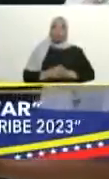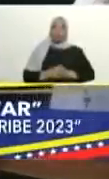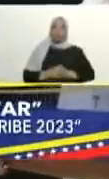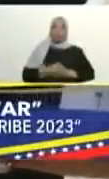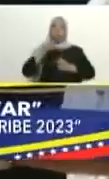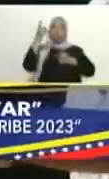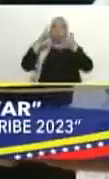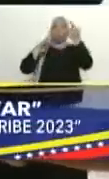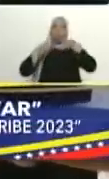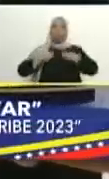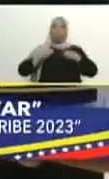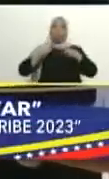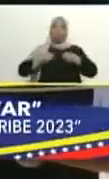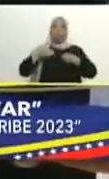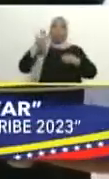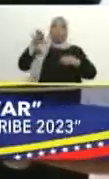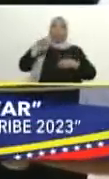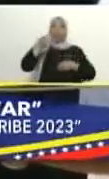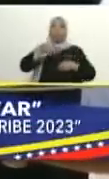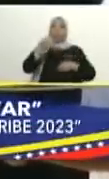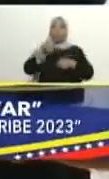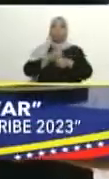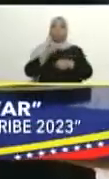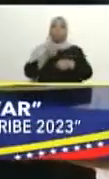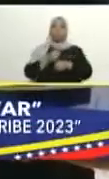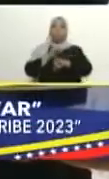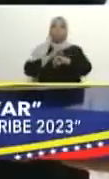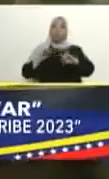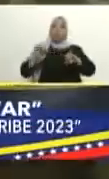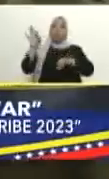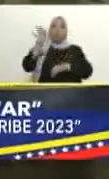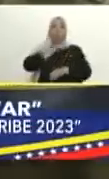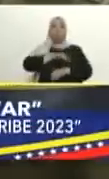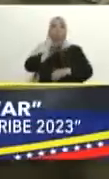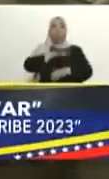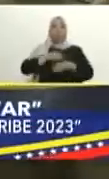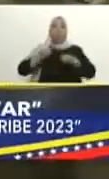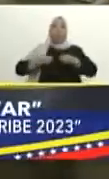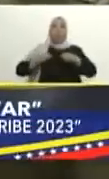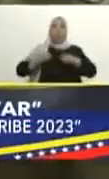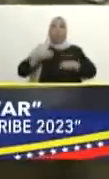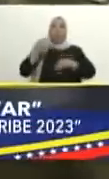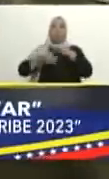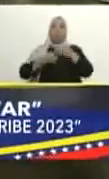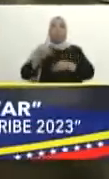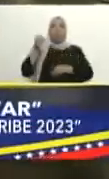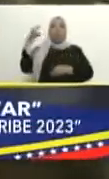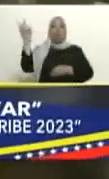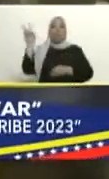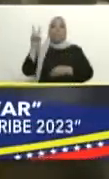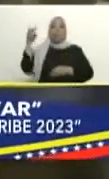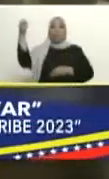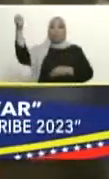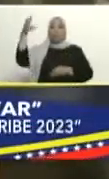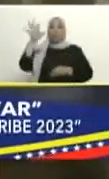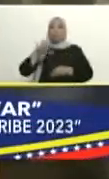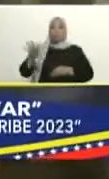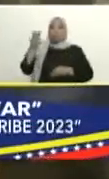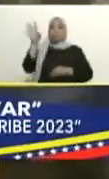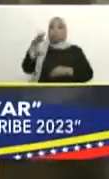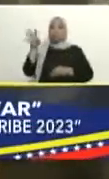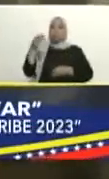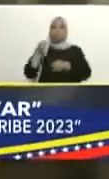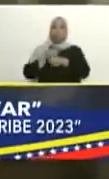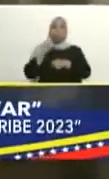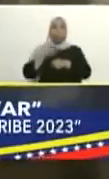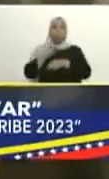Chávez vive. La patria sigue. Independencia y patria socialista. Viviremos y venceremos. El sol de Venezuela nace en el Esequibo. Nace en